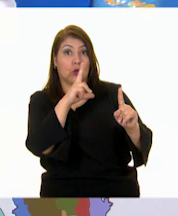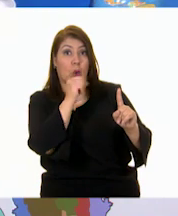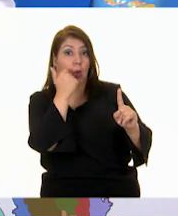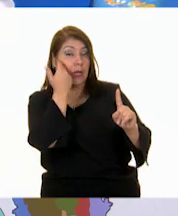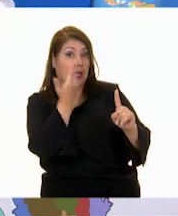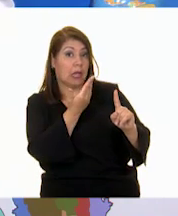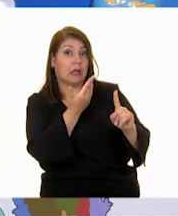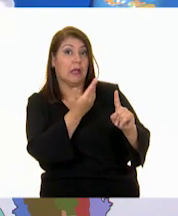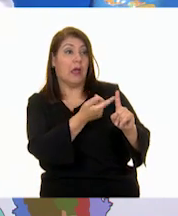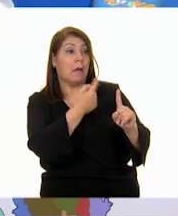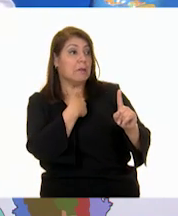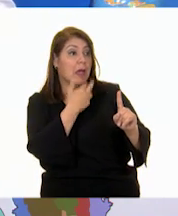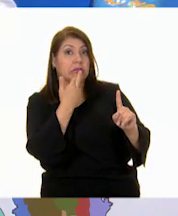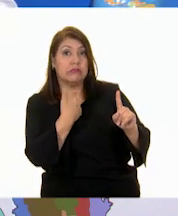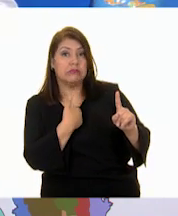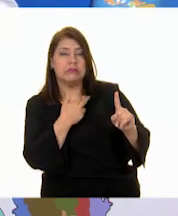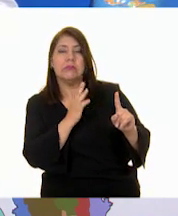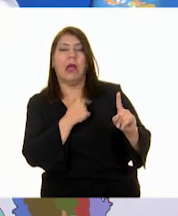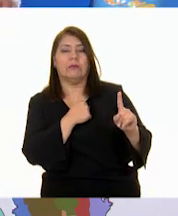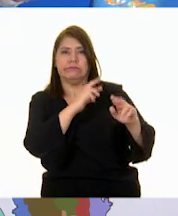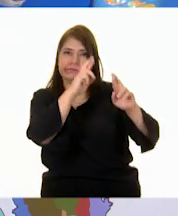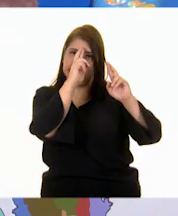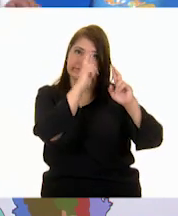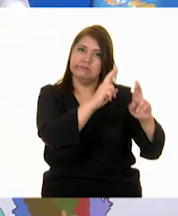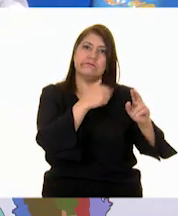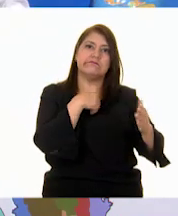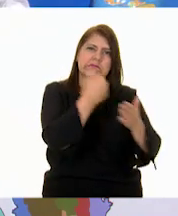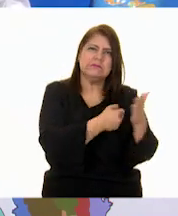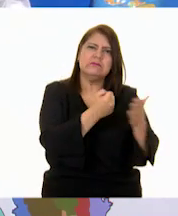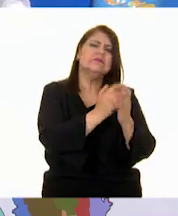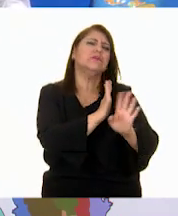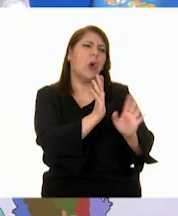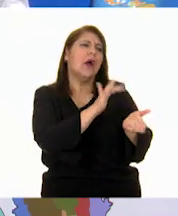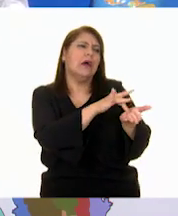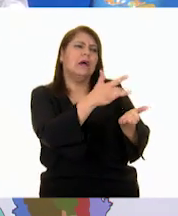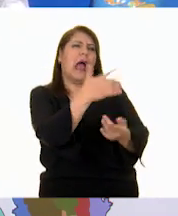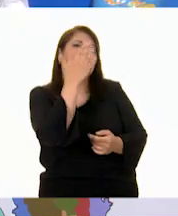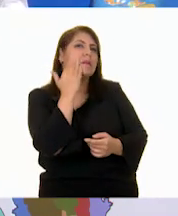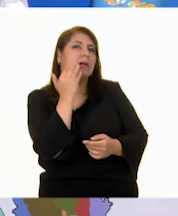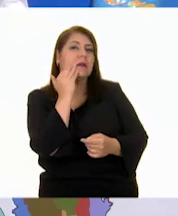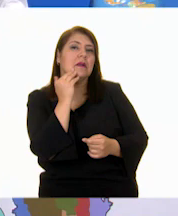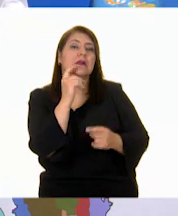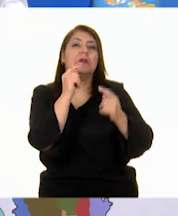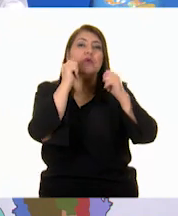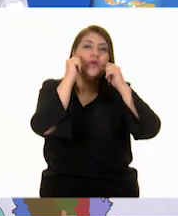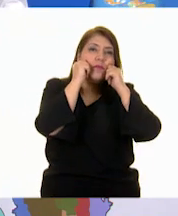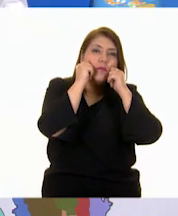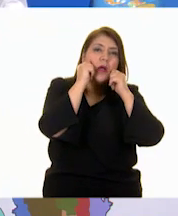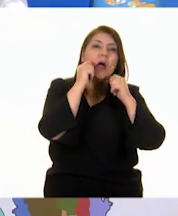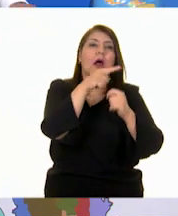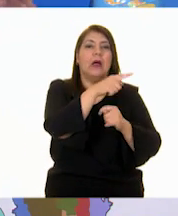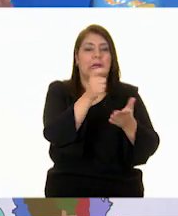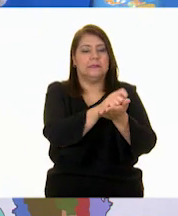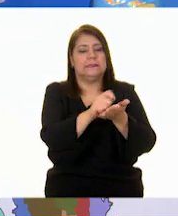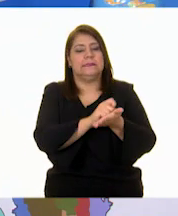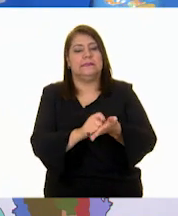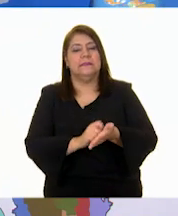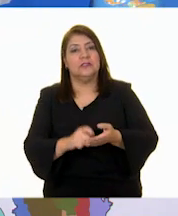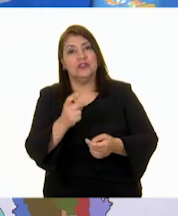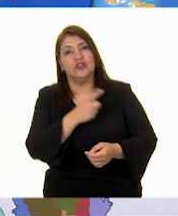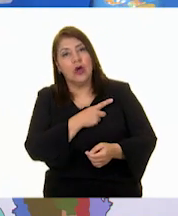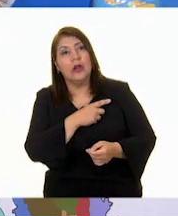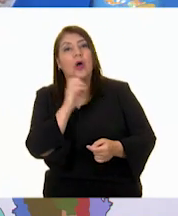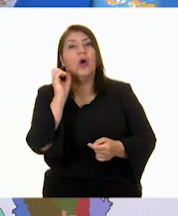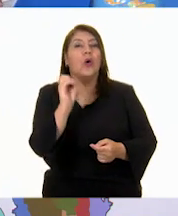ser respetuosos, no insistir y agradecer la atención, tanto si la persona llena el cuestionario por sí misma como si hace